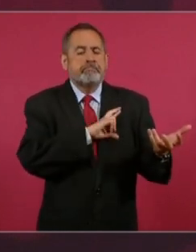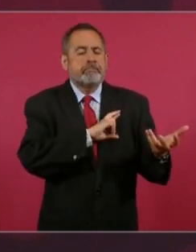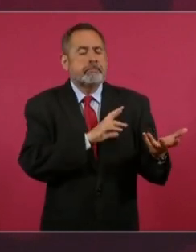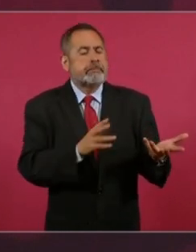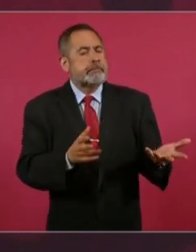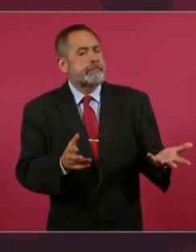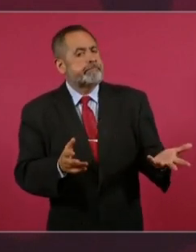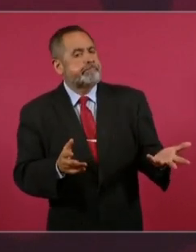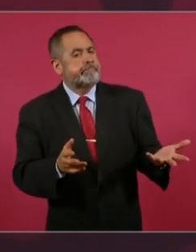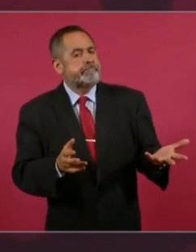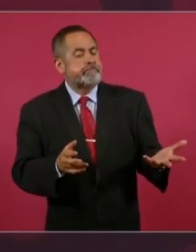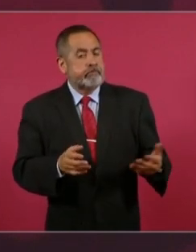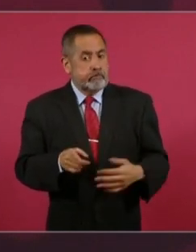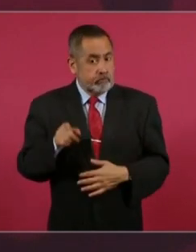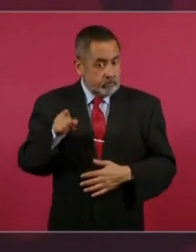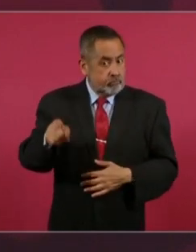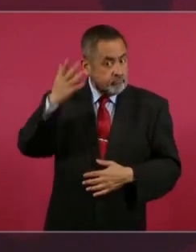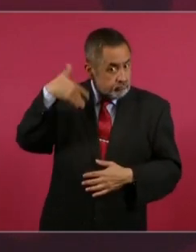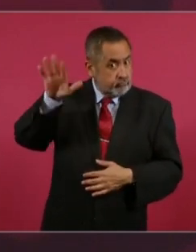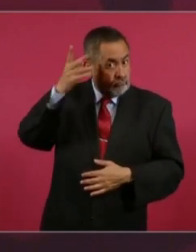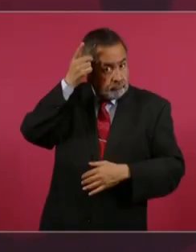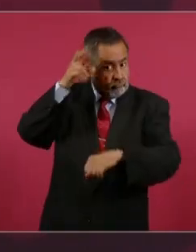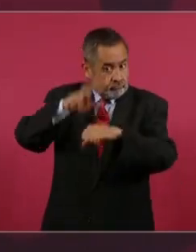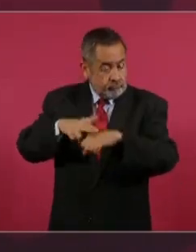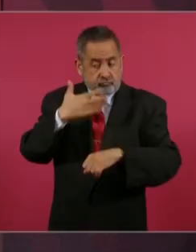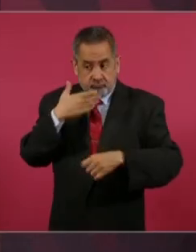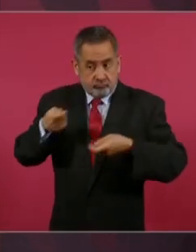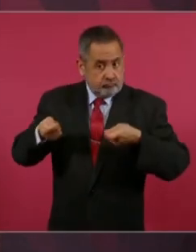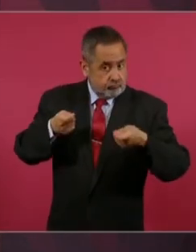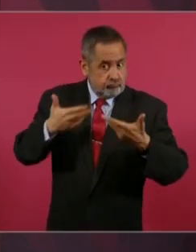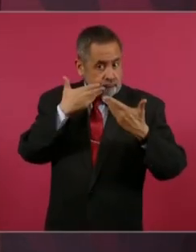Había un buen director